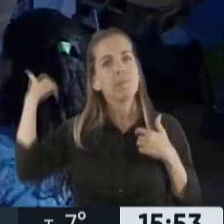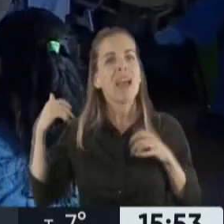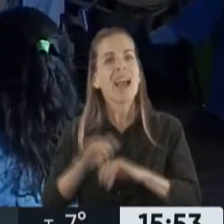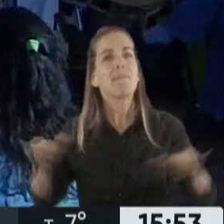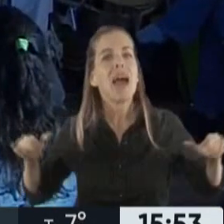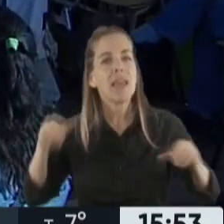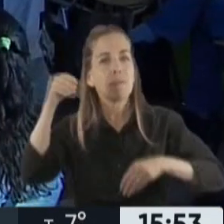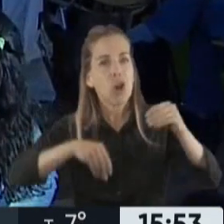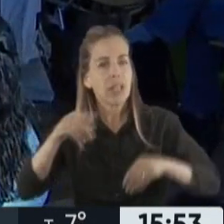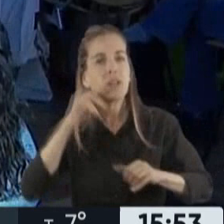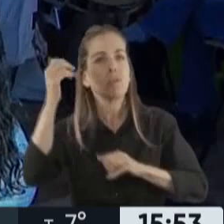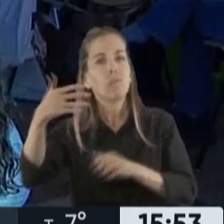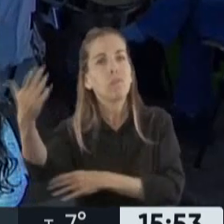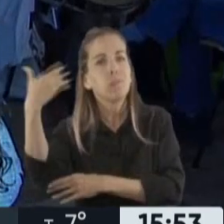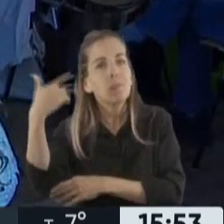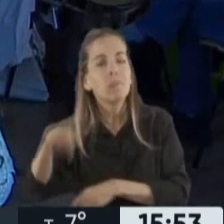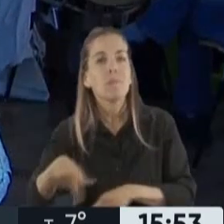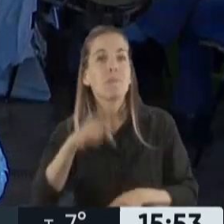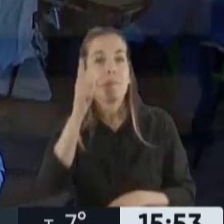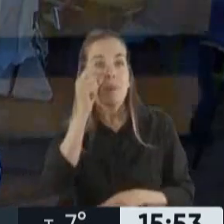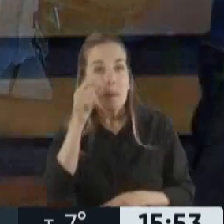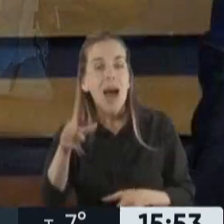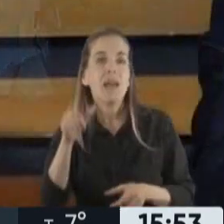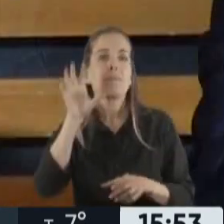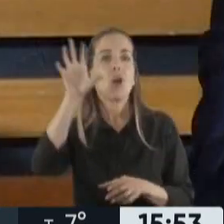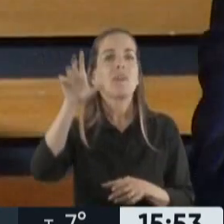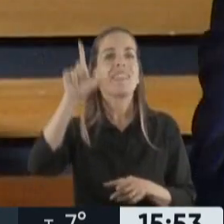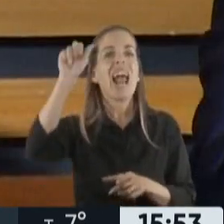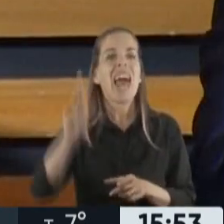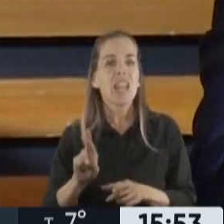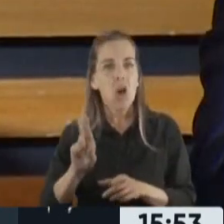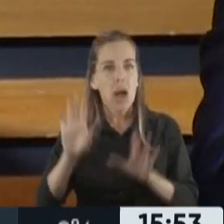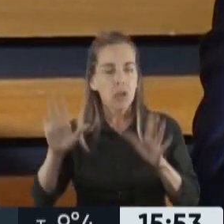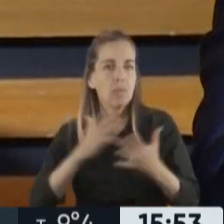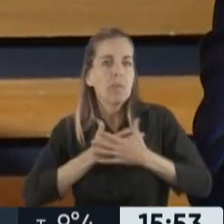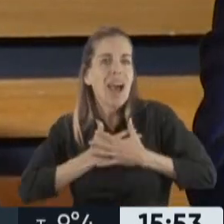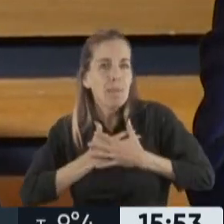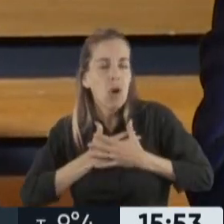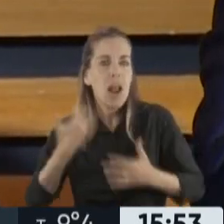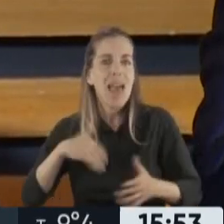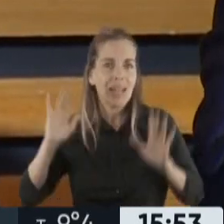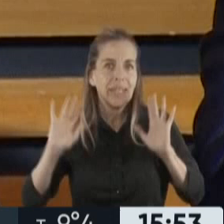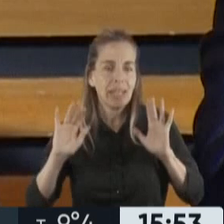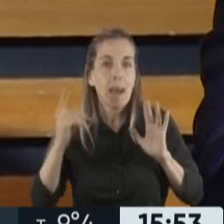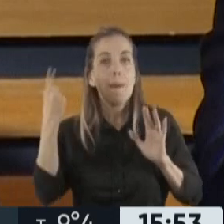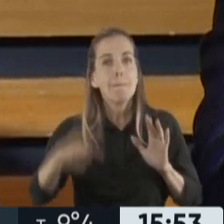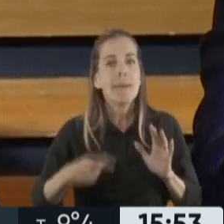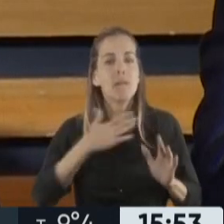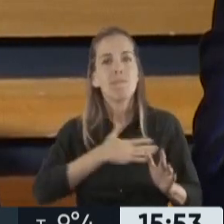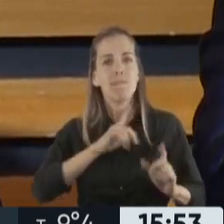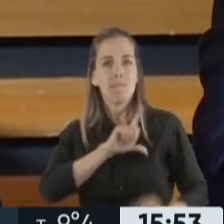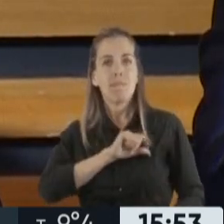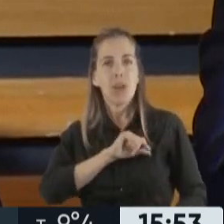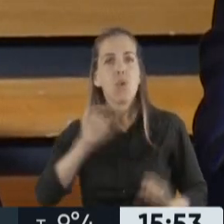riojano, tengo un enorme amor por la Argentina. Y a mí me duele mucho cómo está construida esta Argentina.